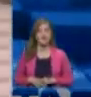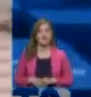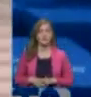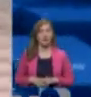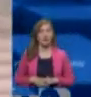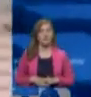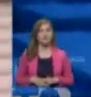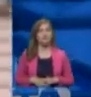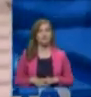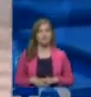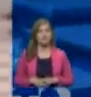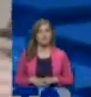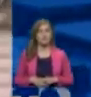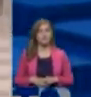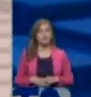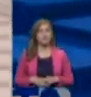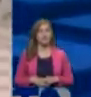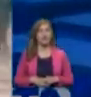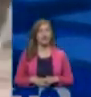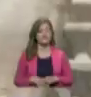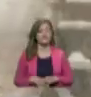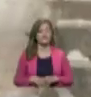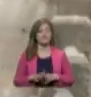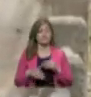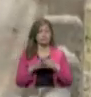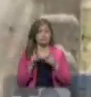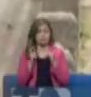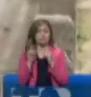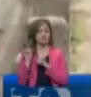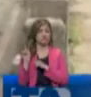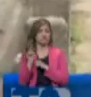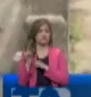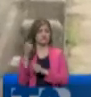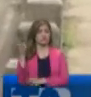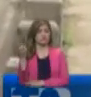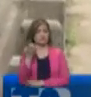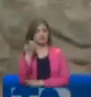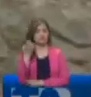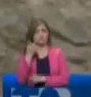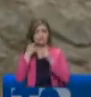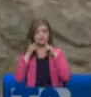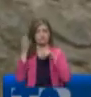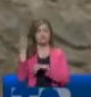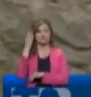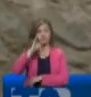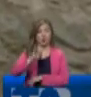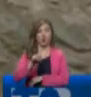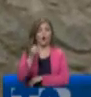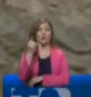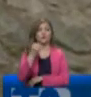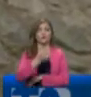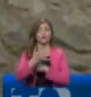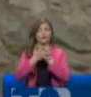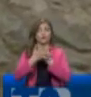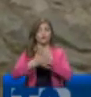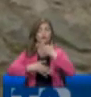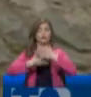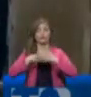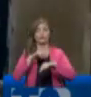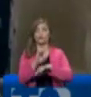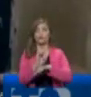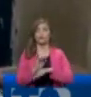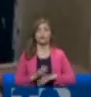Nada ha cambiado en la penitenciaría del Litoral en Guayas, a raíz del estado de excepción que se declaró el pasado jueves en las cárceles del